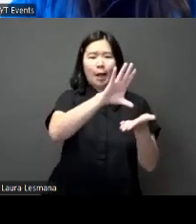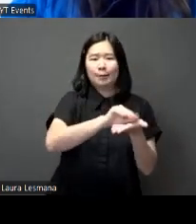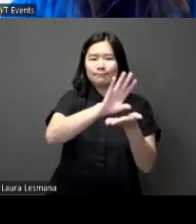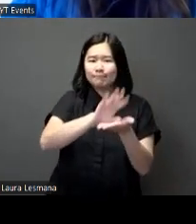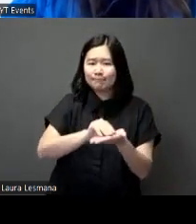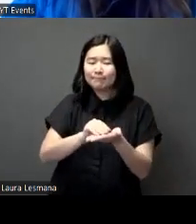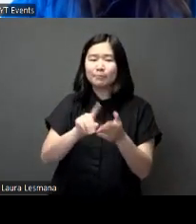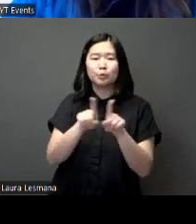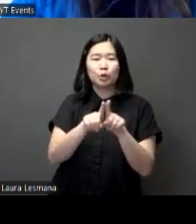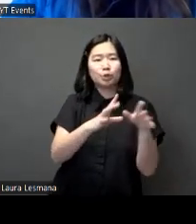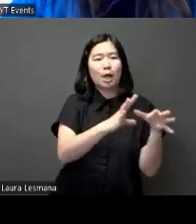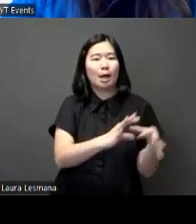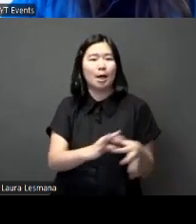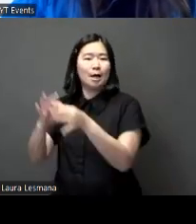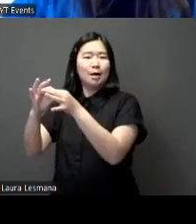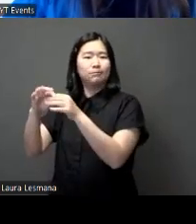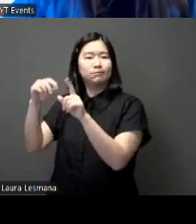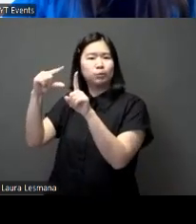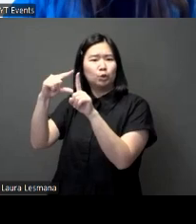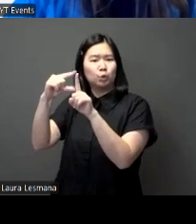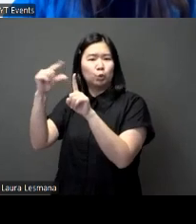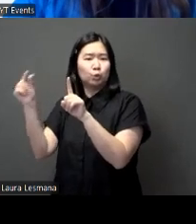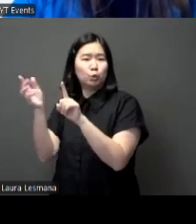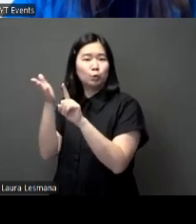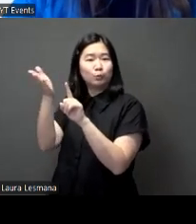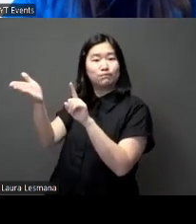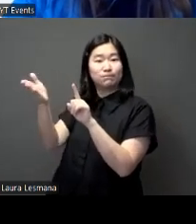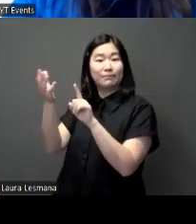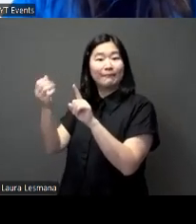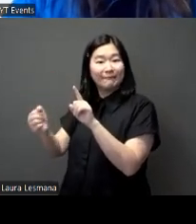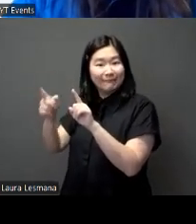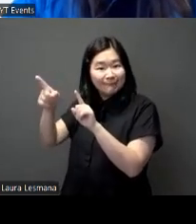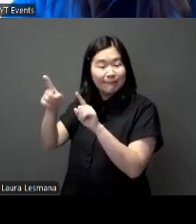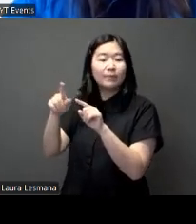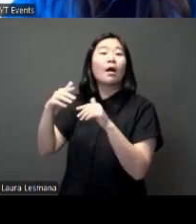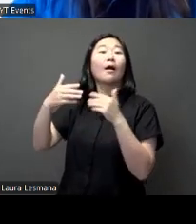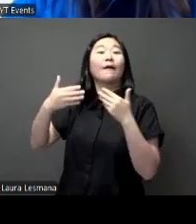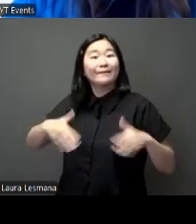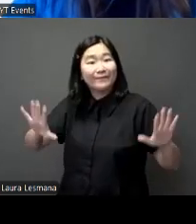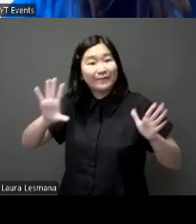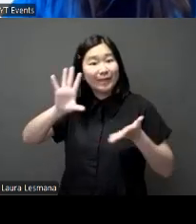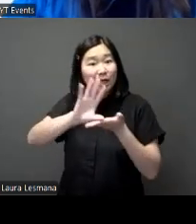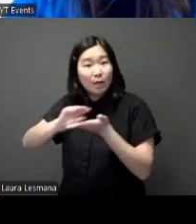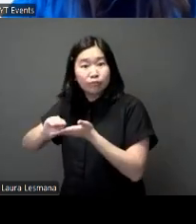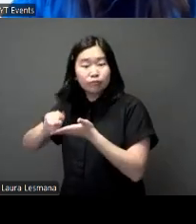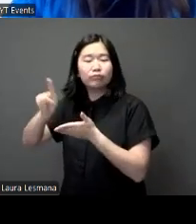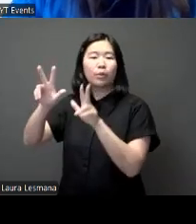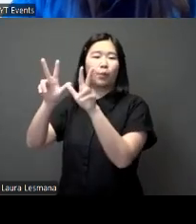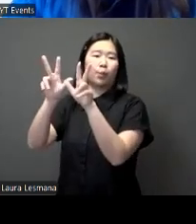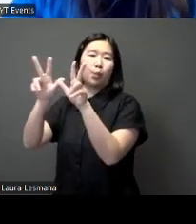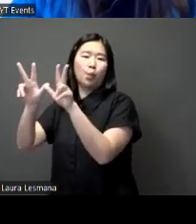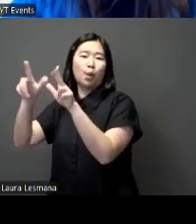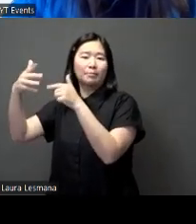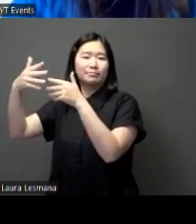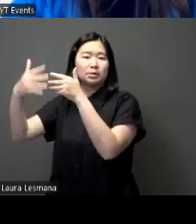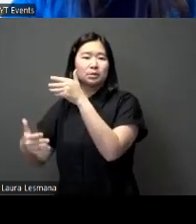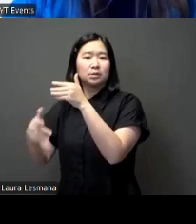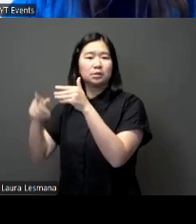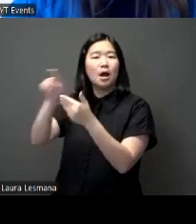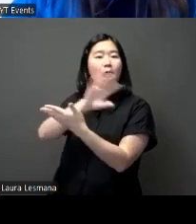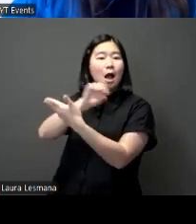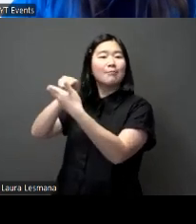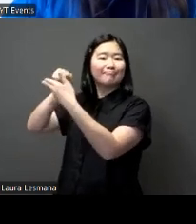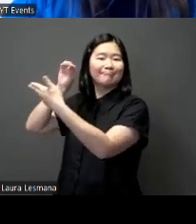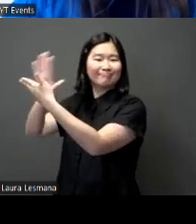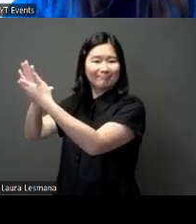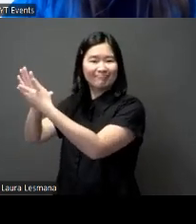pasando en los And we'd like to canales encourage your socials de la influence Organización to Panamericana de la Salud reach a en wider YouTube. audience this event. Pueden Please use encontrar the estas following hashtag grabaciones después elimination del